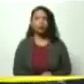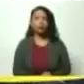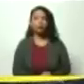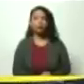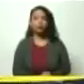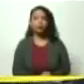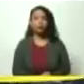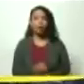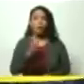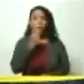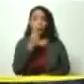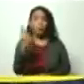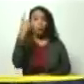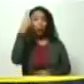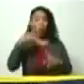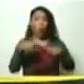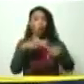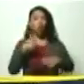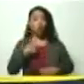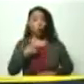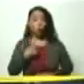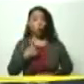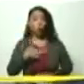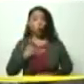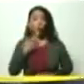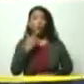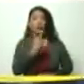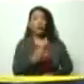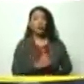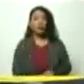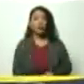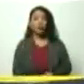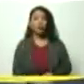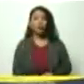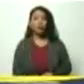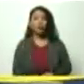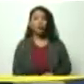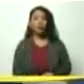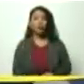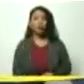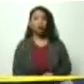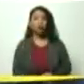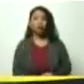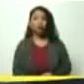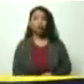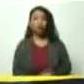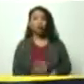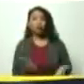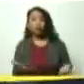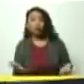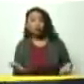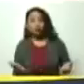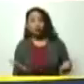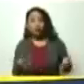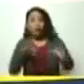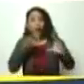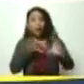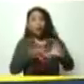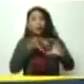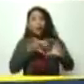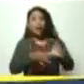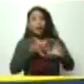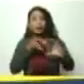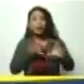bueno en primer lugar déjame decirte que las licencias